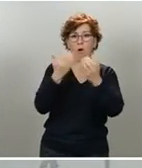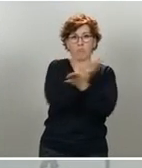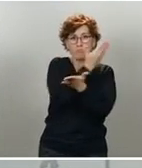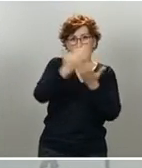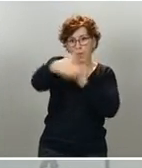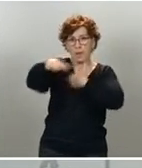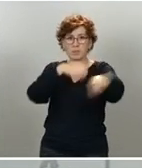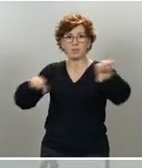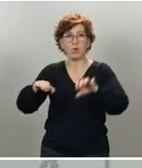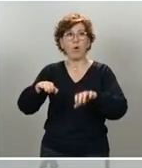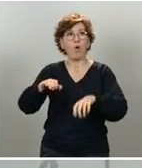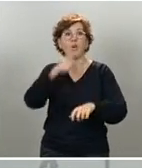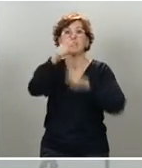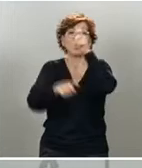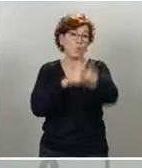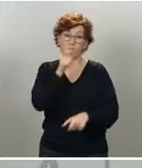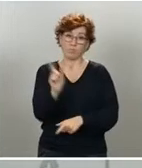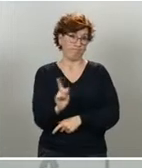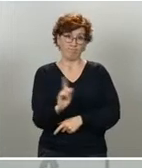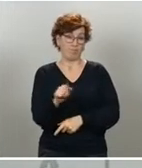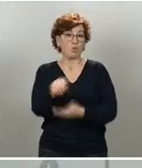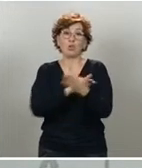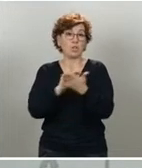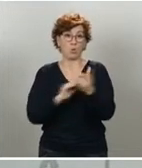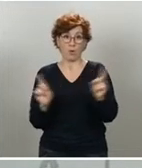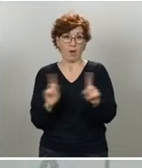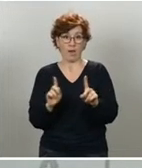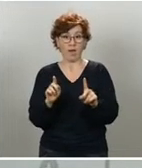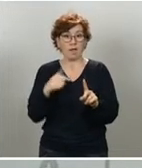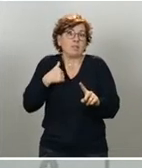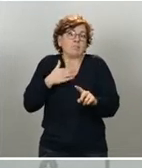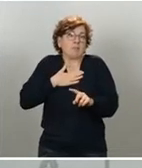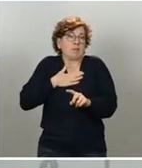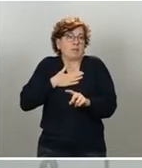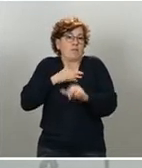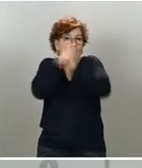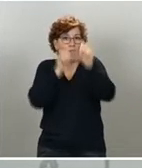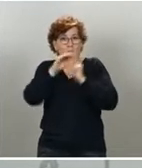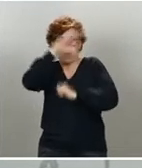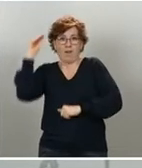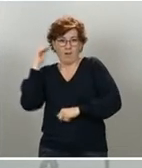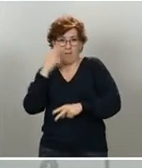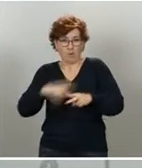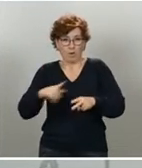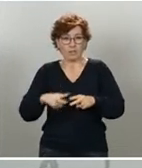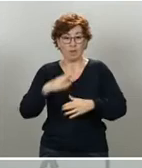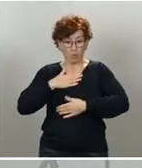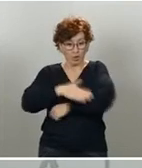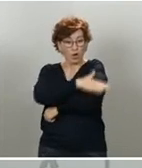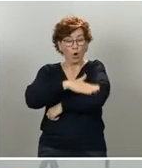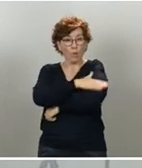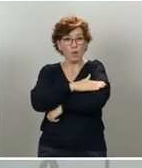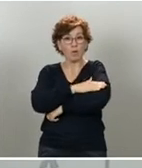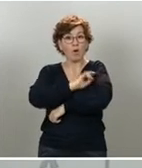insultos. Esa es mi manera de entender la política. Y por eso el Gobierno ni polemiza ni polemizará con otras